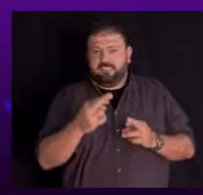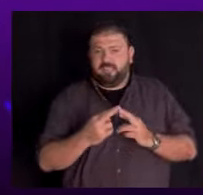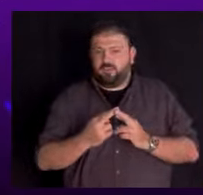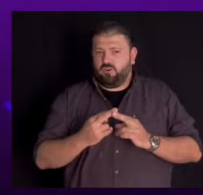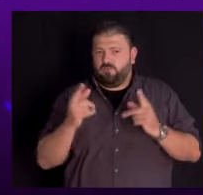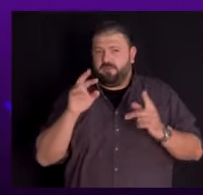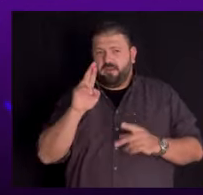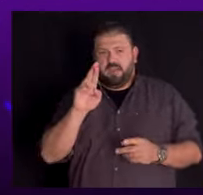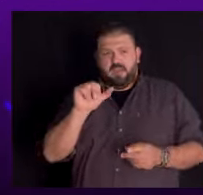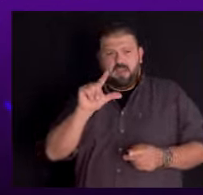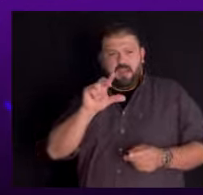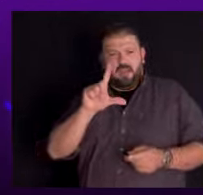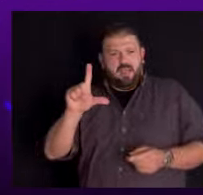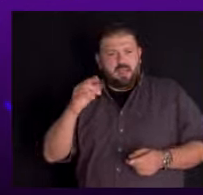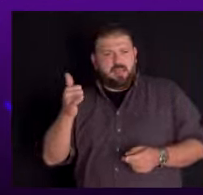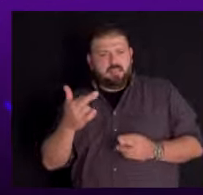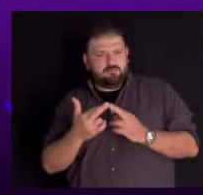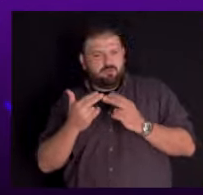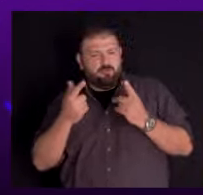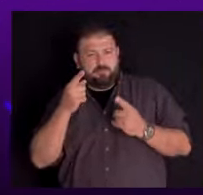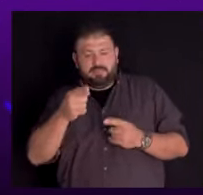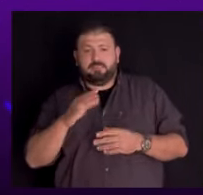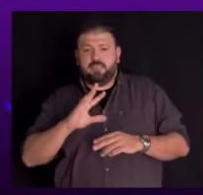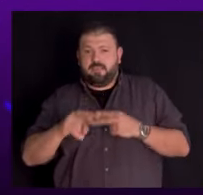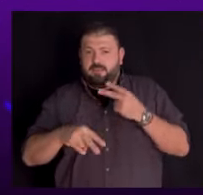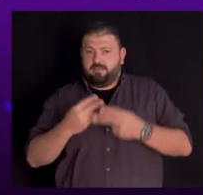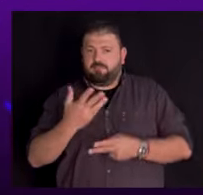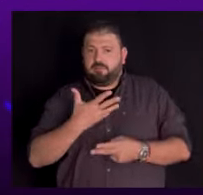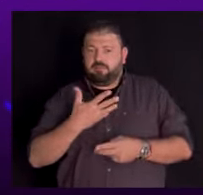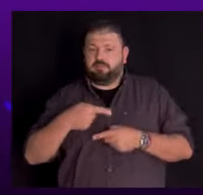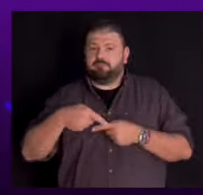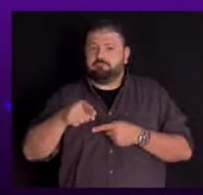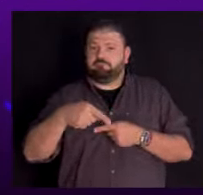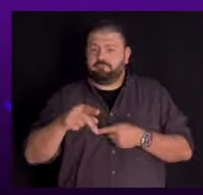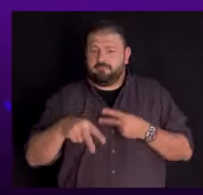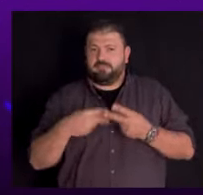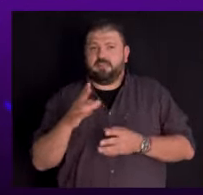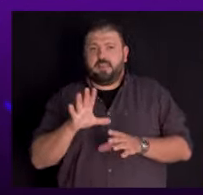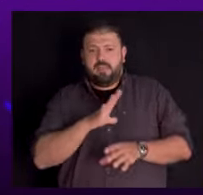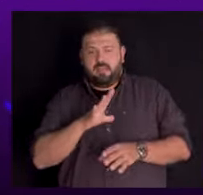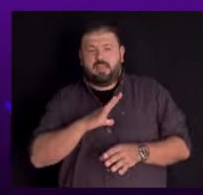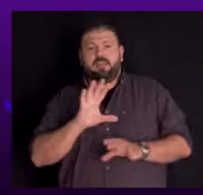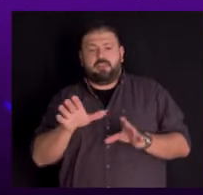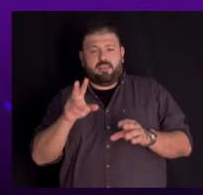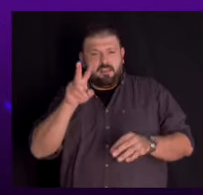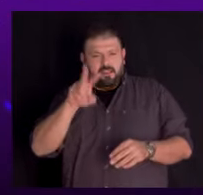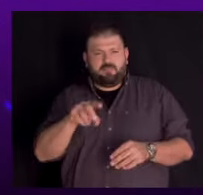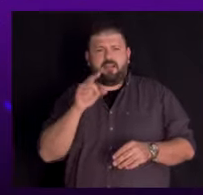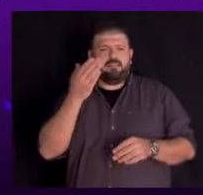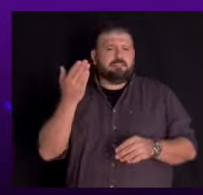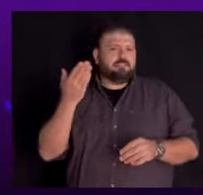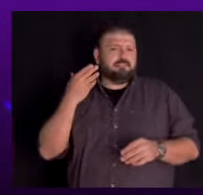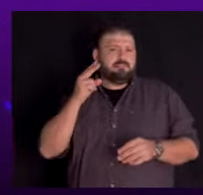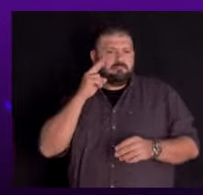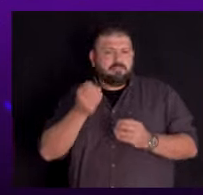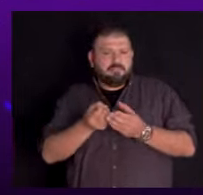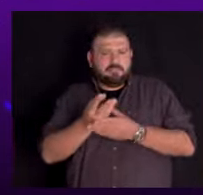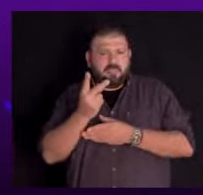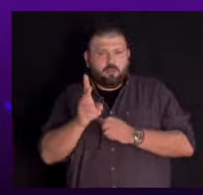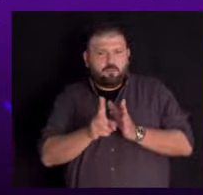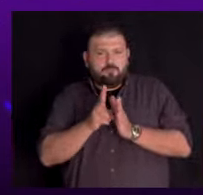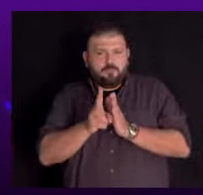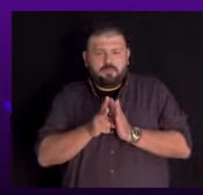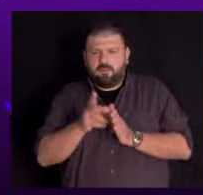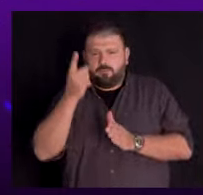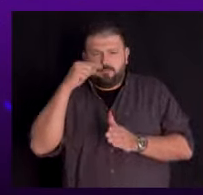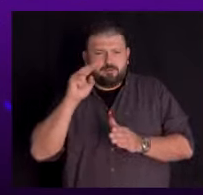a tener. De verdad que es algo espectacular y ya lo vimos ahí en el video de entrada. Es un video muy corto pero muy conciso.